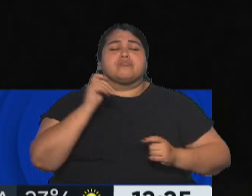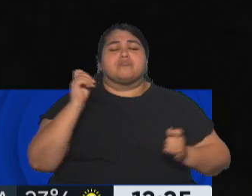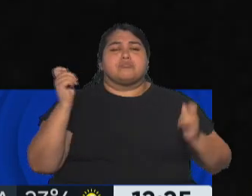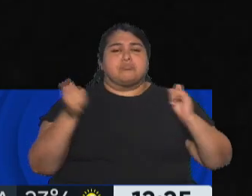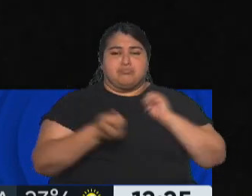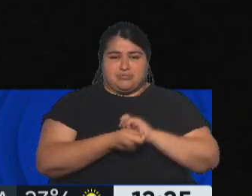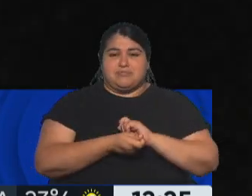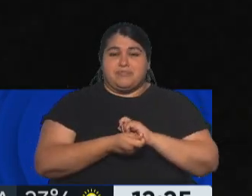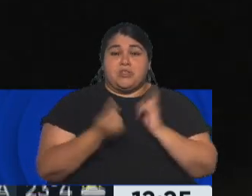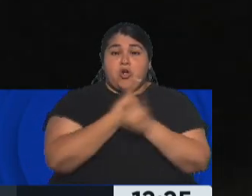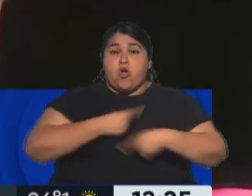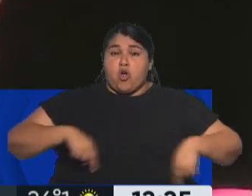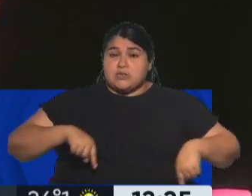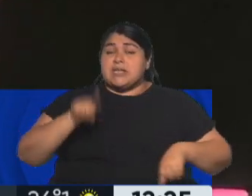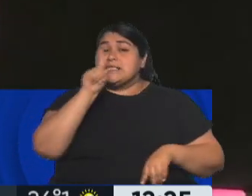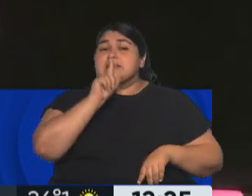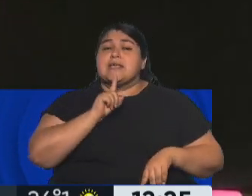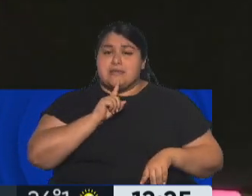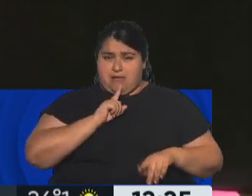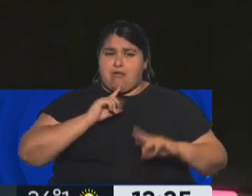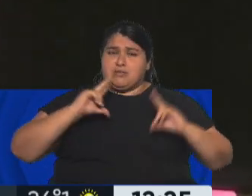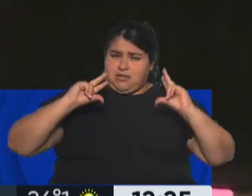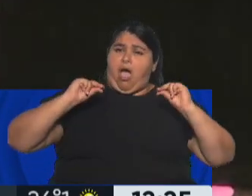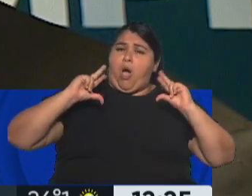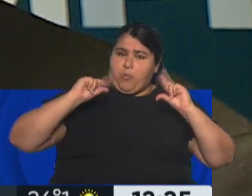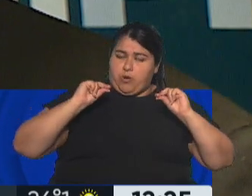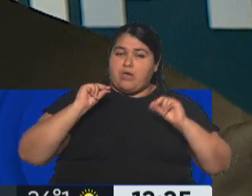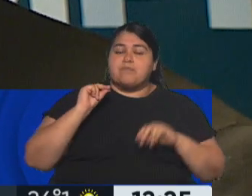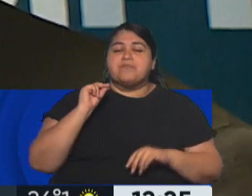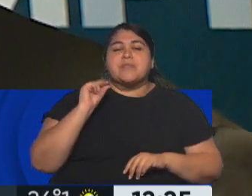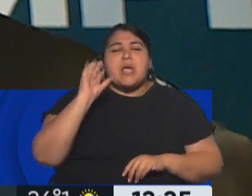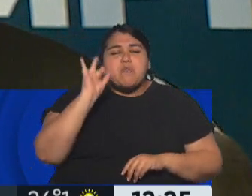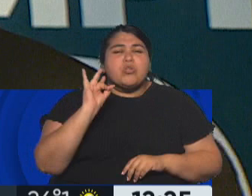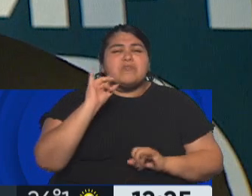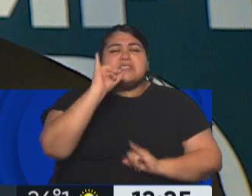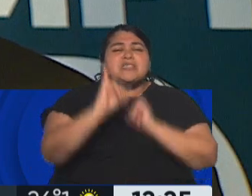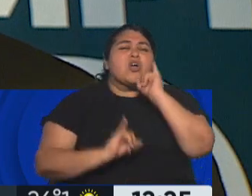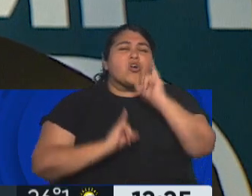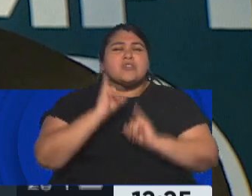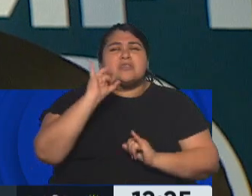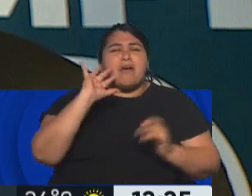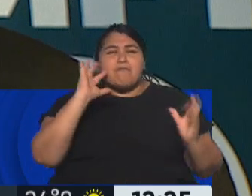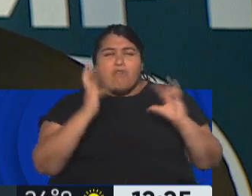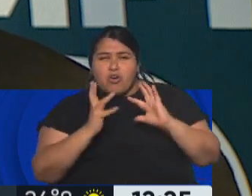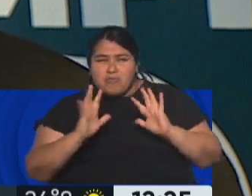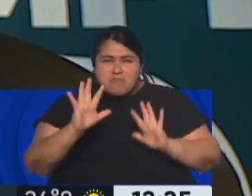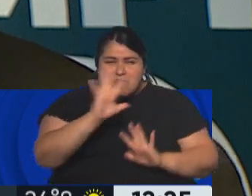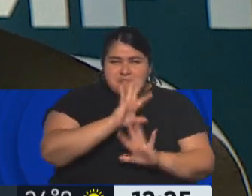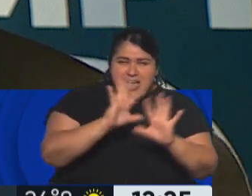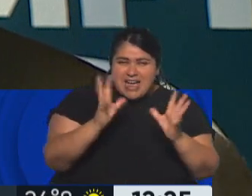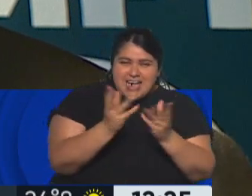se habla de cosas serias Yo creo que es lo que a mí más me gusta es muy difícil de contar el tono porque el tono es la diferencia